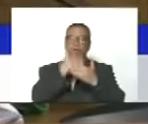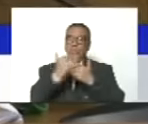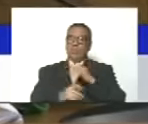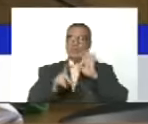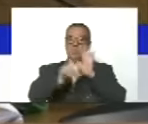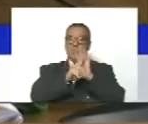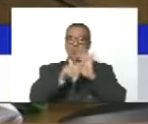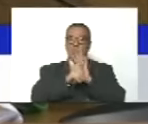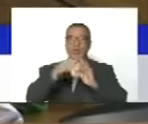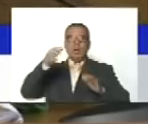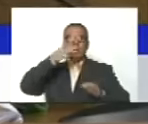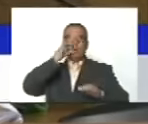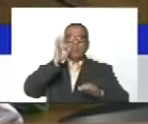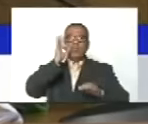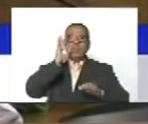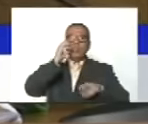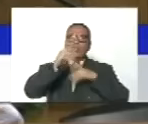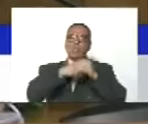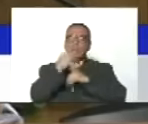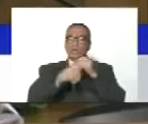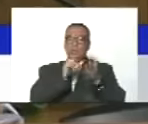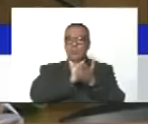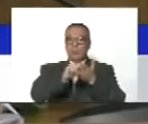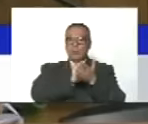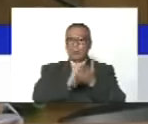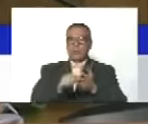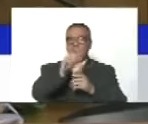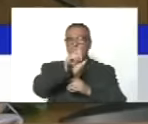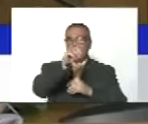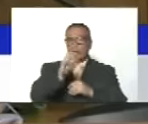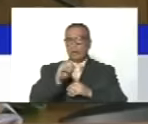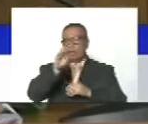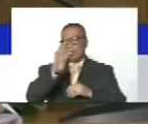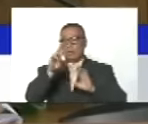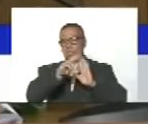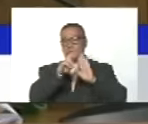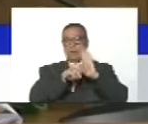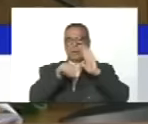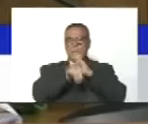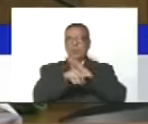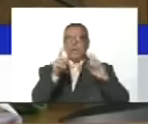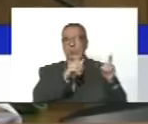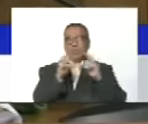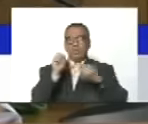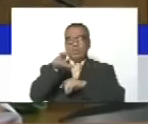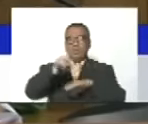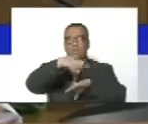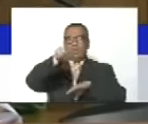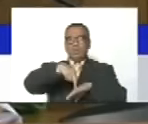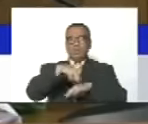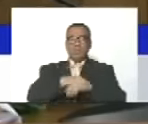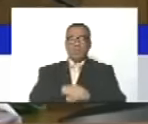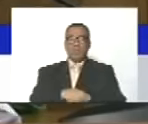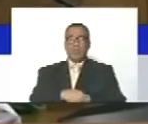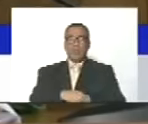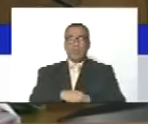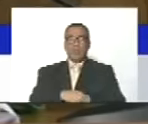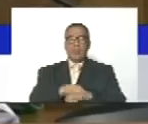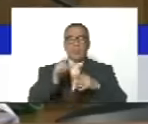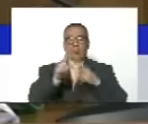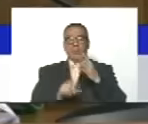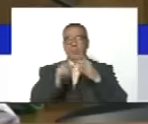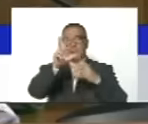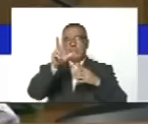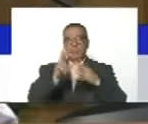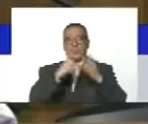de ley del café, de acuerdo a lo establecido en el artículo 104 del Reglamento Interior y de debates de la Asamblea Nacional.